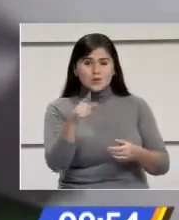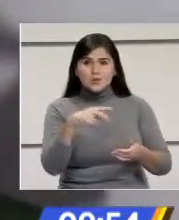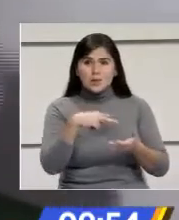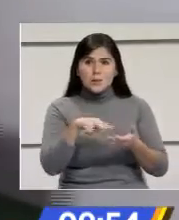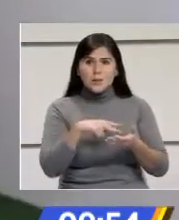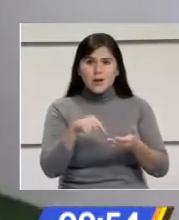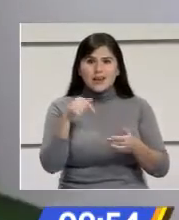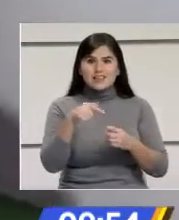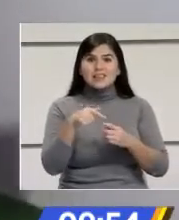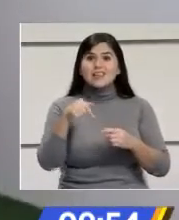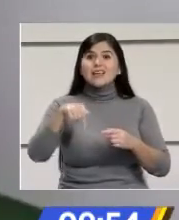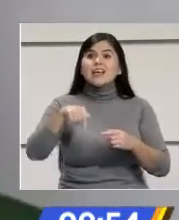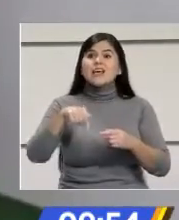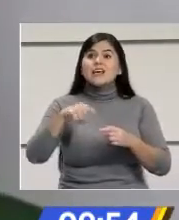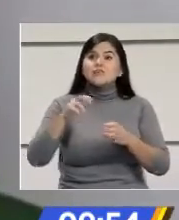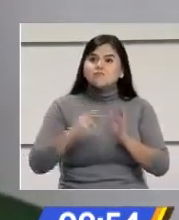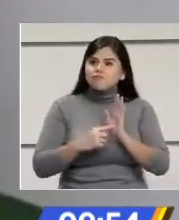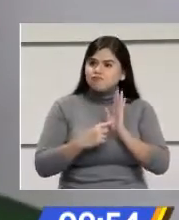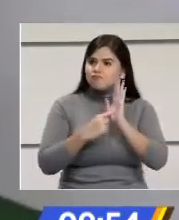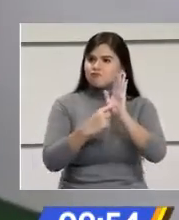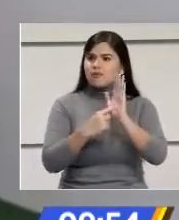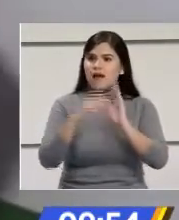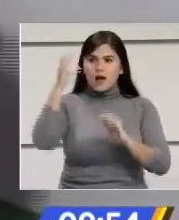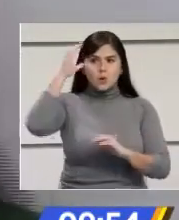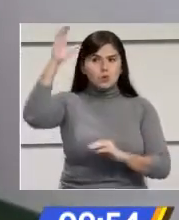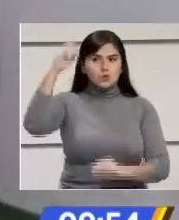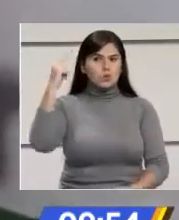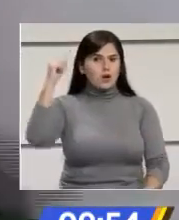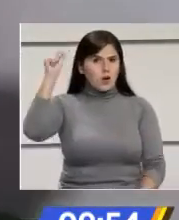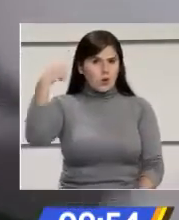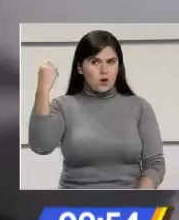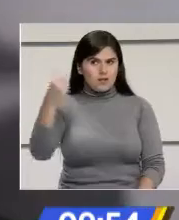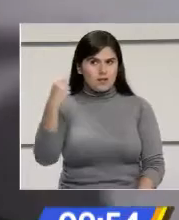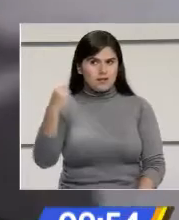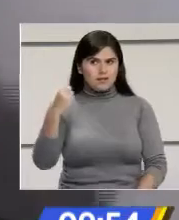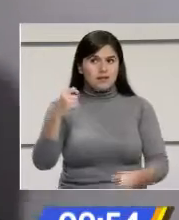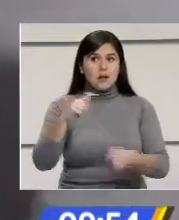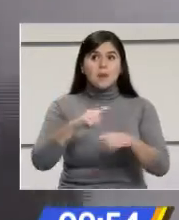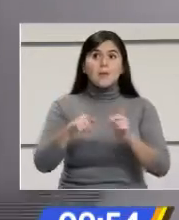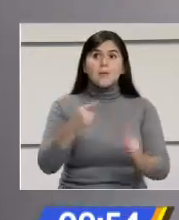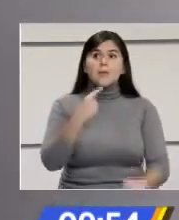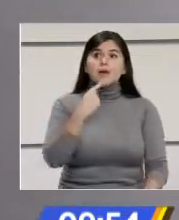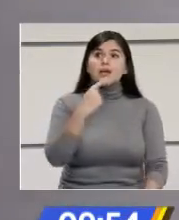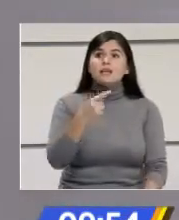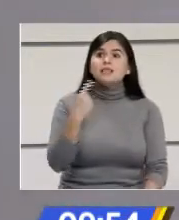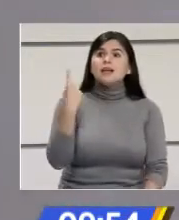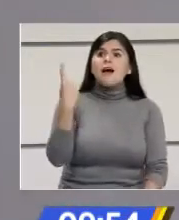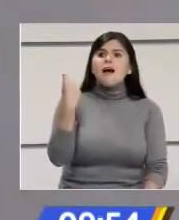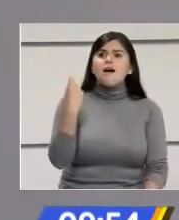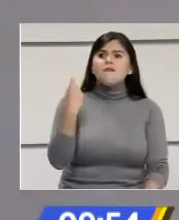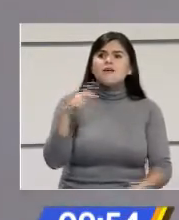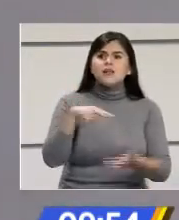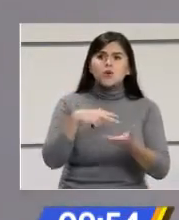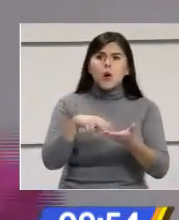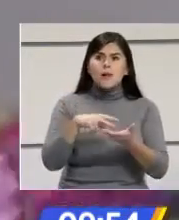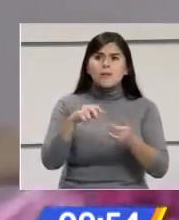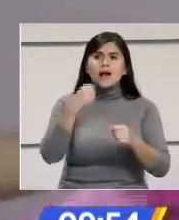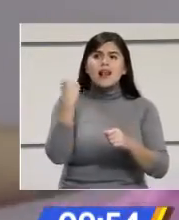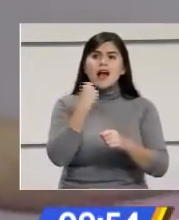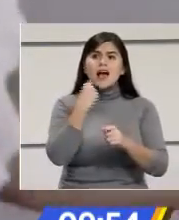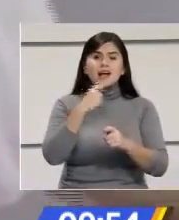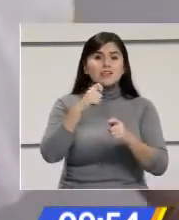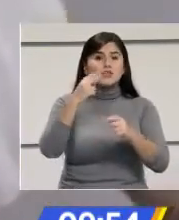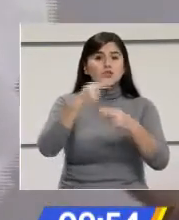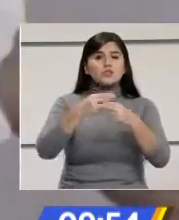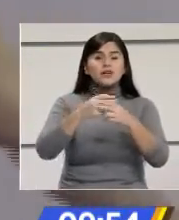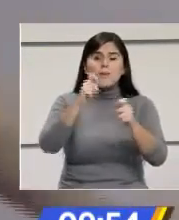aquí resaltando la cultura guanacasteca. Pero me están diciendo que les faltó con el punto guanacasteco. Muy bien, compañera. Usted